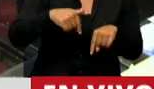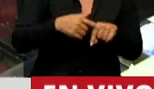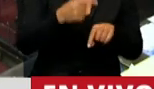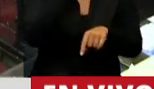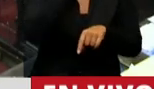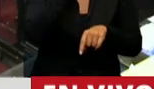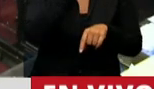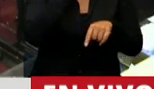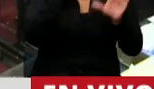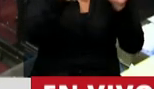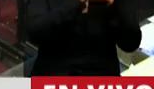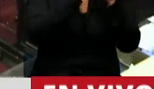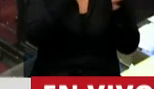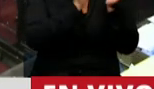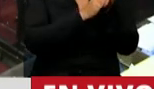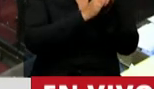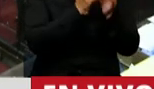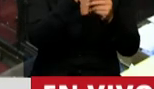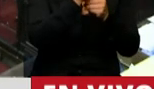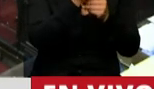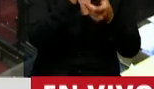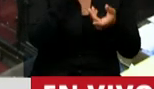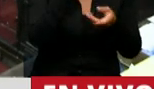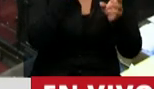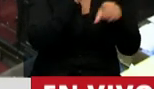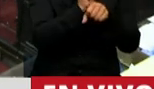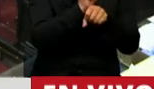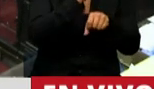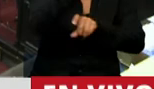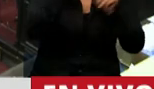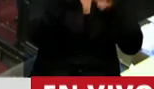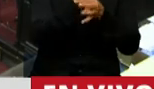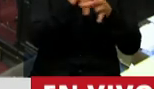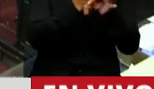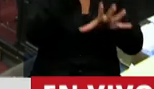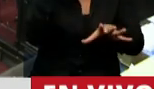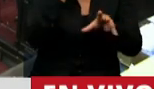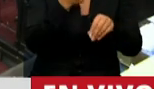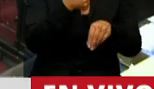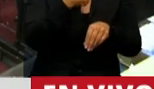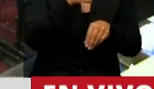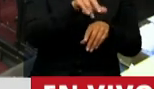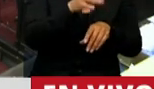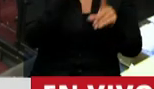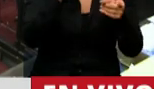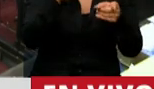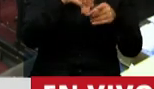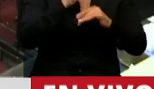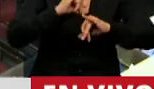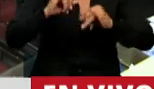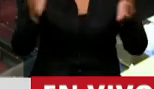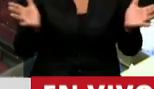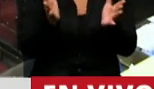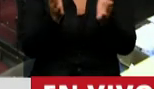la aplicación de la Ley de Economía del Conocimiento. Por ejemplo, cuando aquellas iniciativas que tenían que ver con promover,